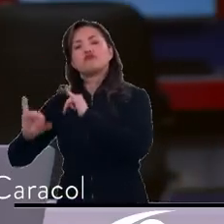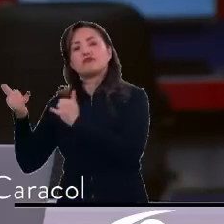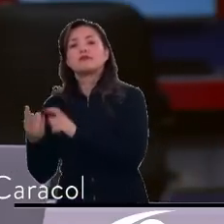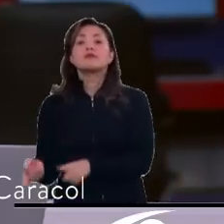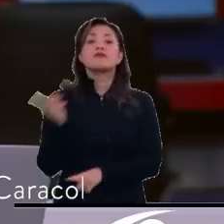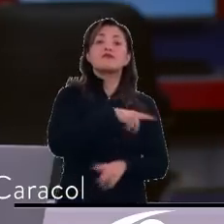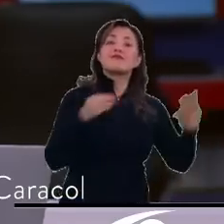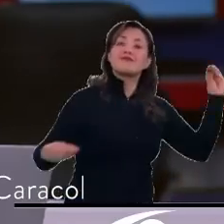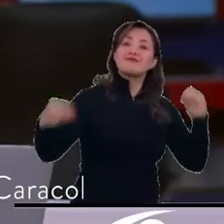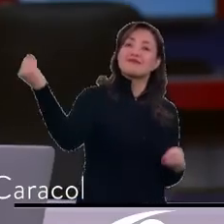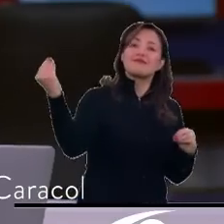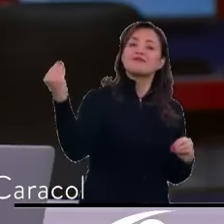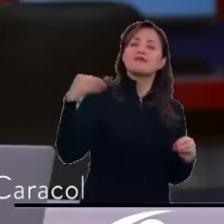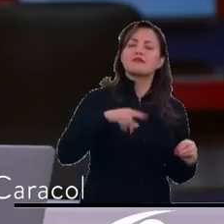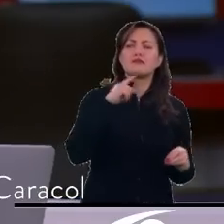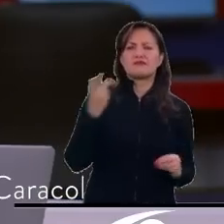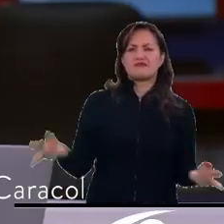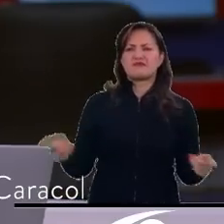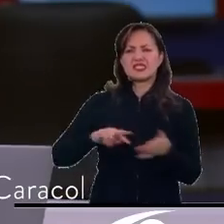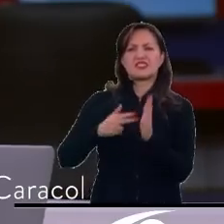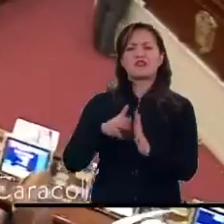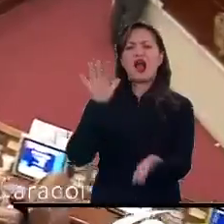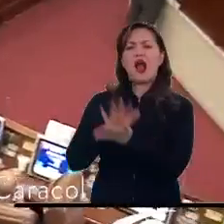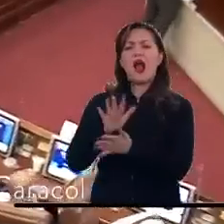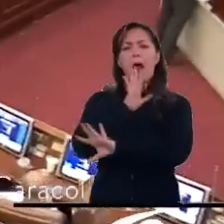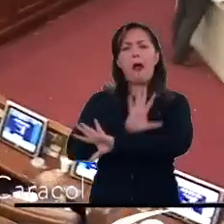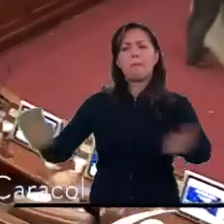oposición la critica porque garantiza impunidad.